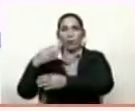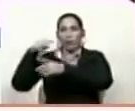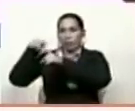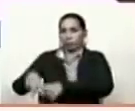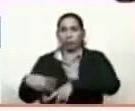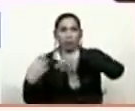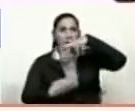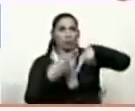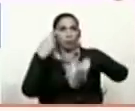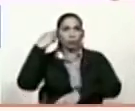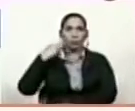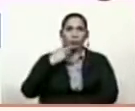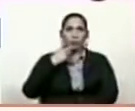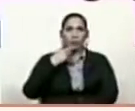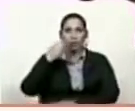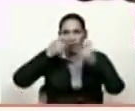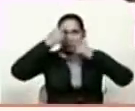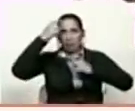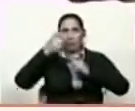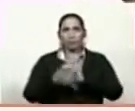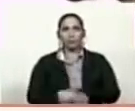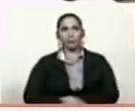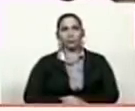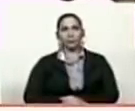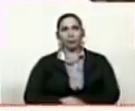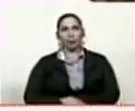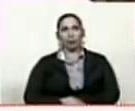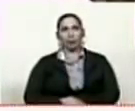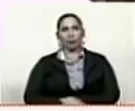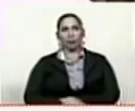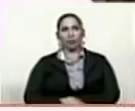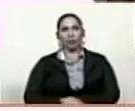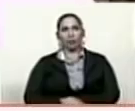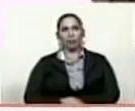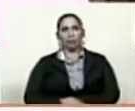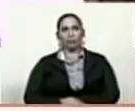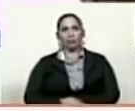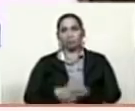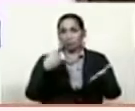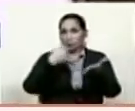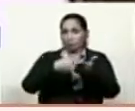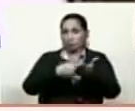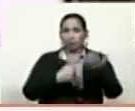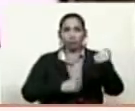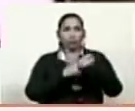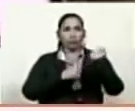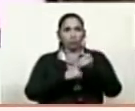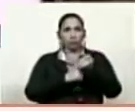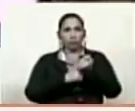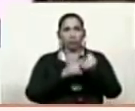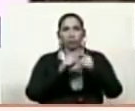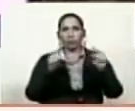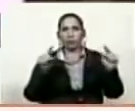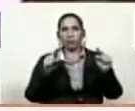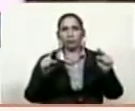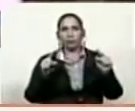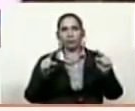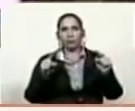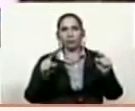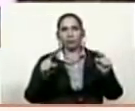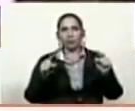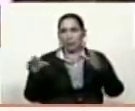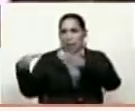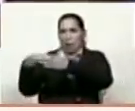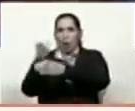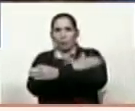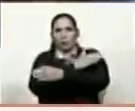Bolivariana, al comandante Chávez, en forma propia, auspiciados, apoyados, pero siendo ellos los